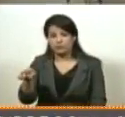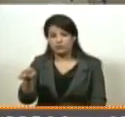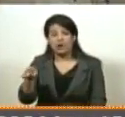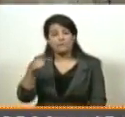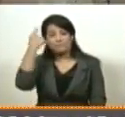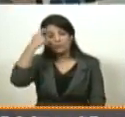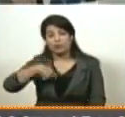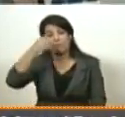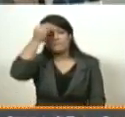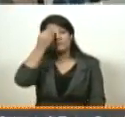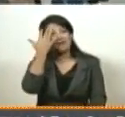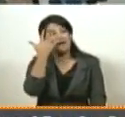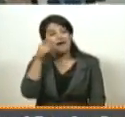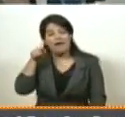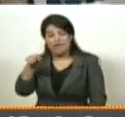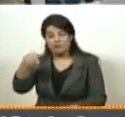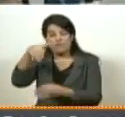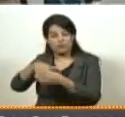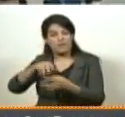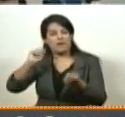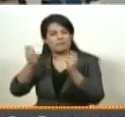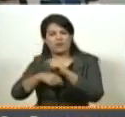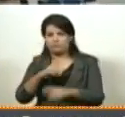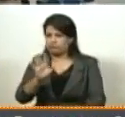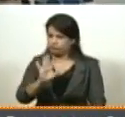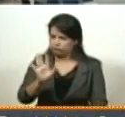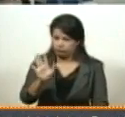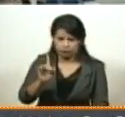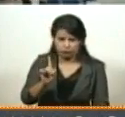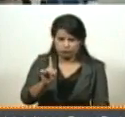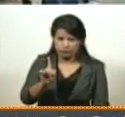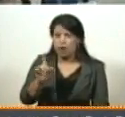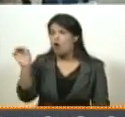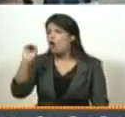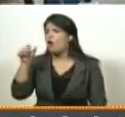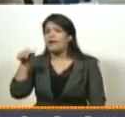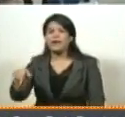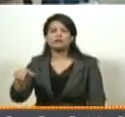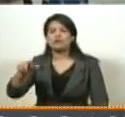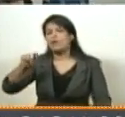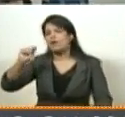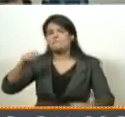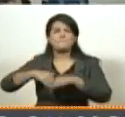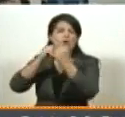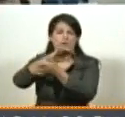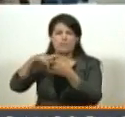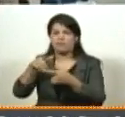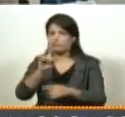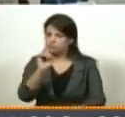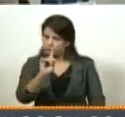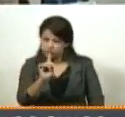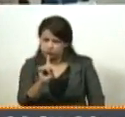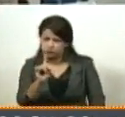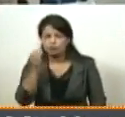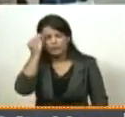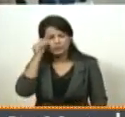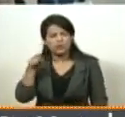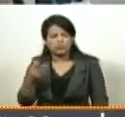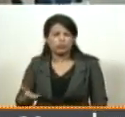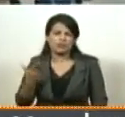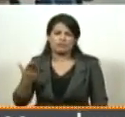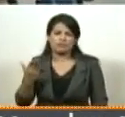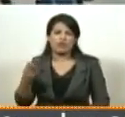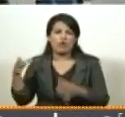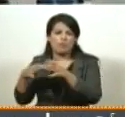falsas expectativas y no genere violencia. Eso es lo más importante, diría yo, de